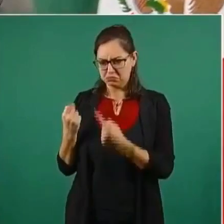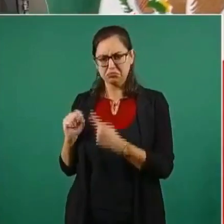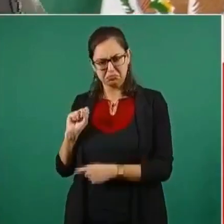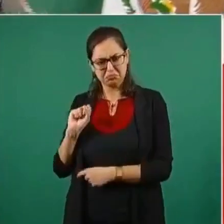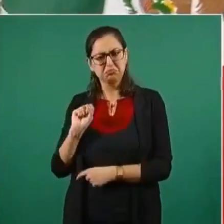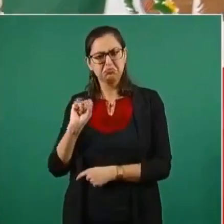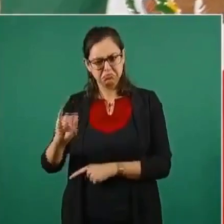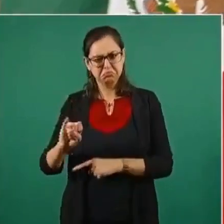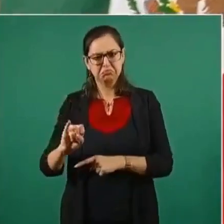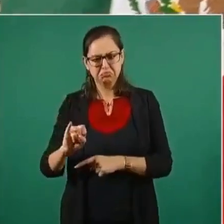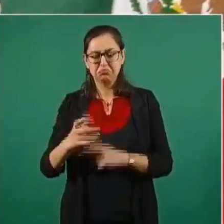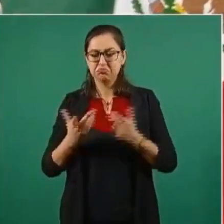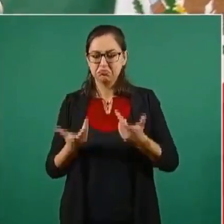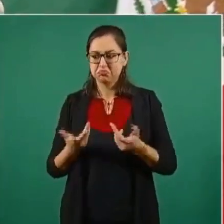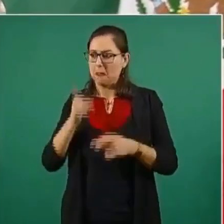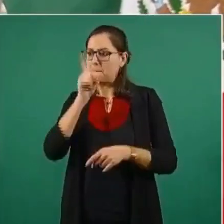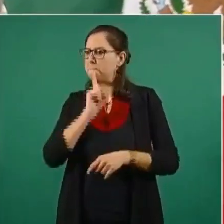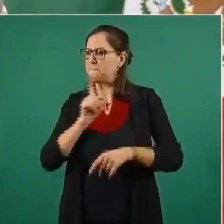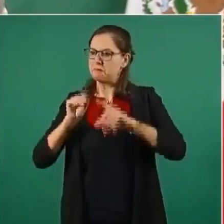y al mercantilismo.